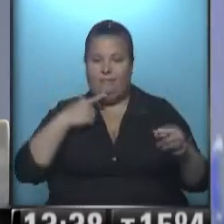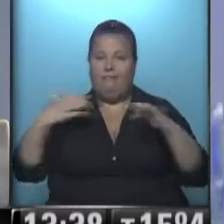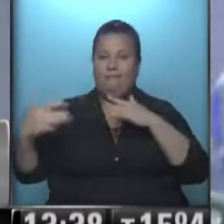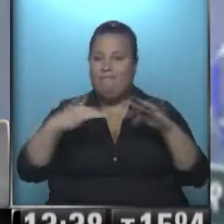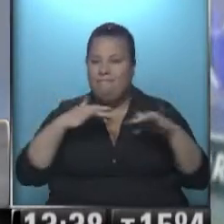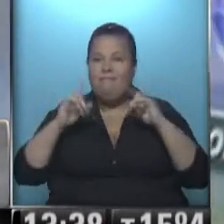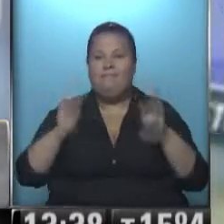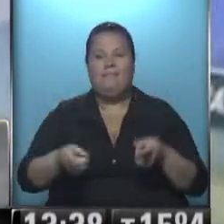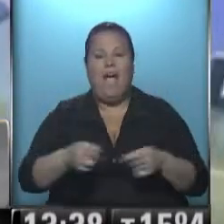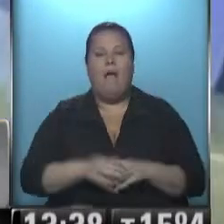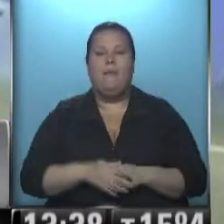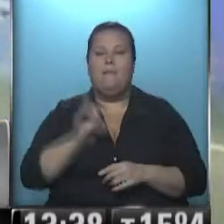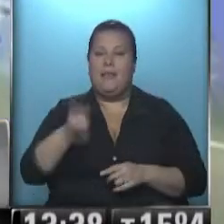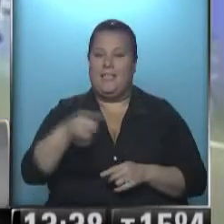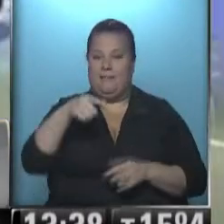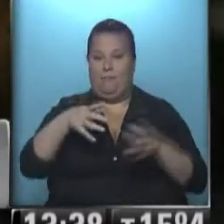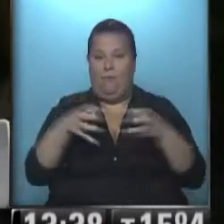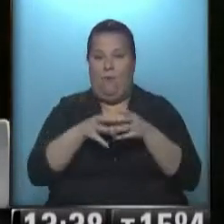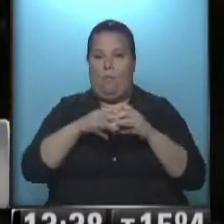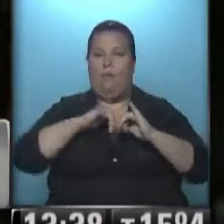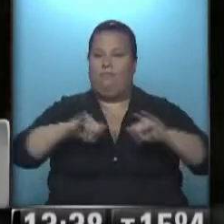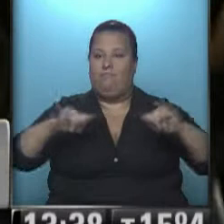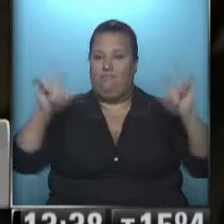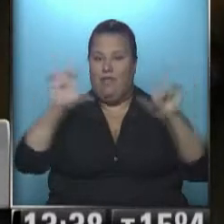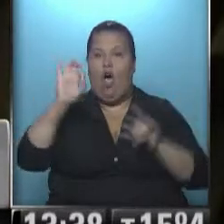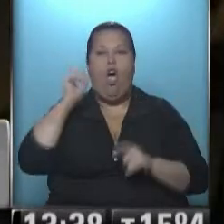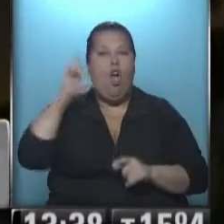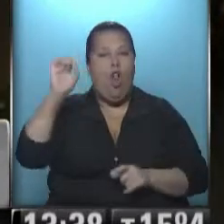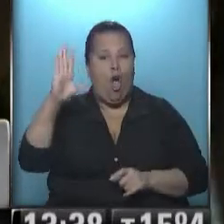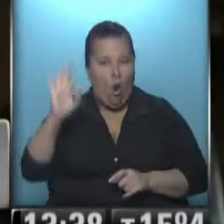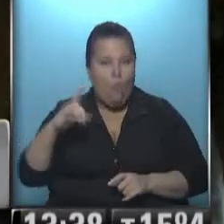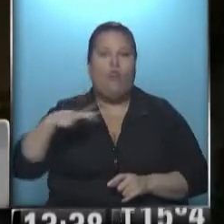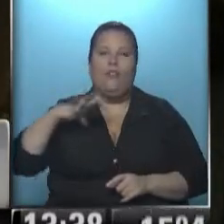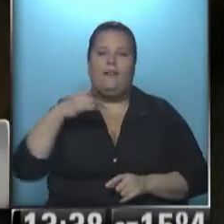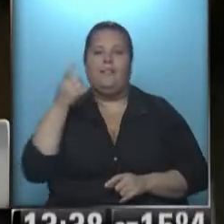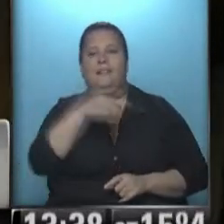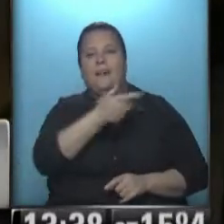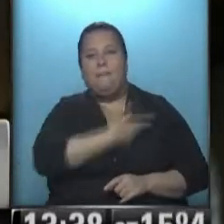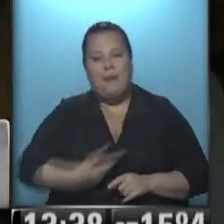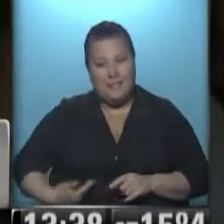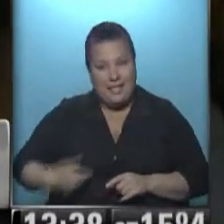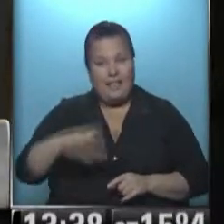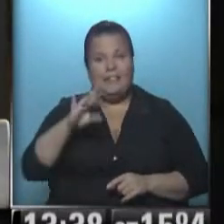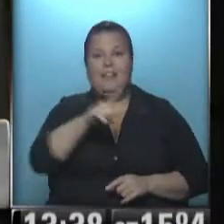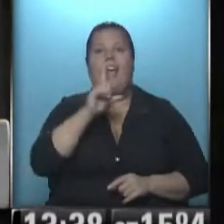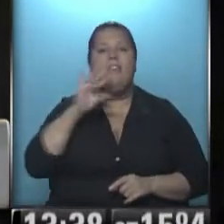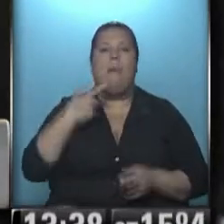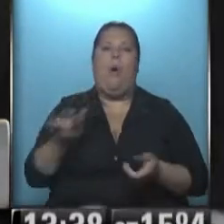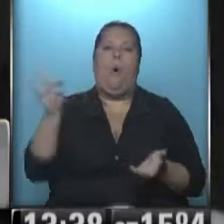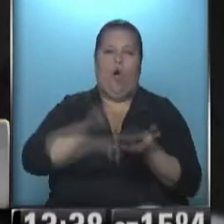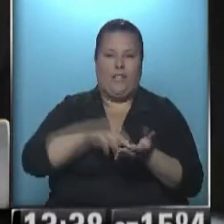todos, incluido el que hace este emporio mediático en Brasil, que es O Globo, siguen dando a Dilma como favorita para la